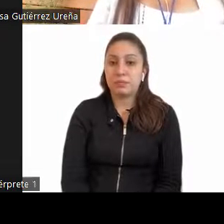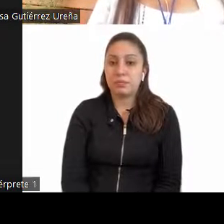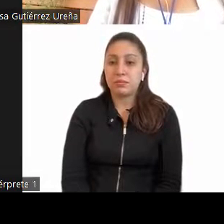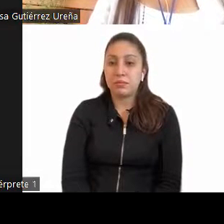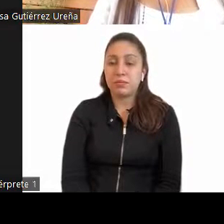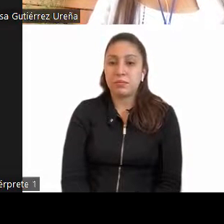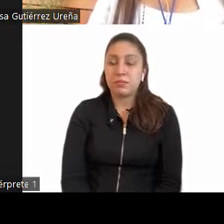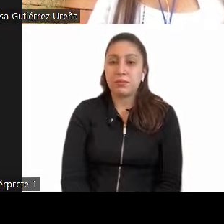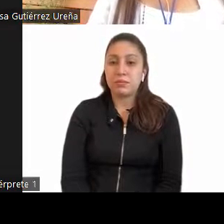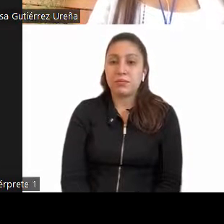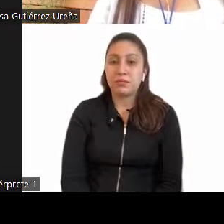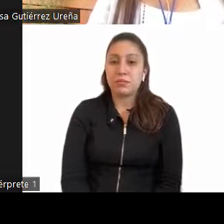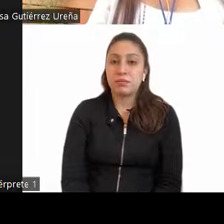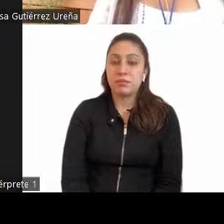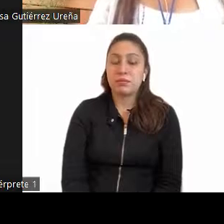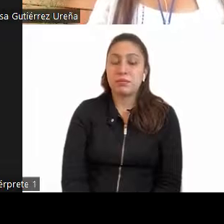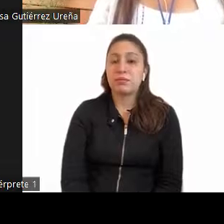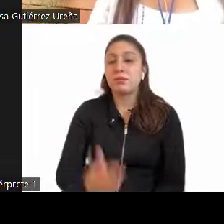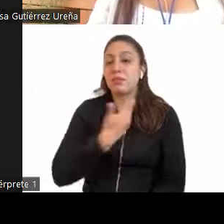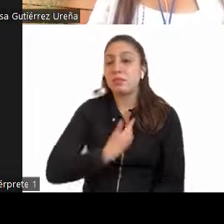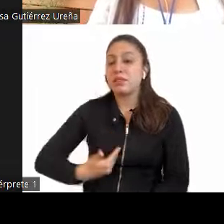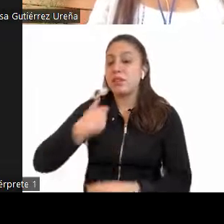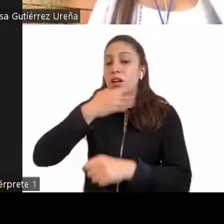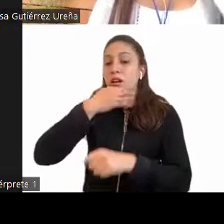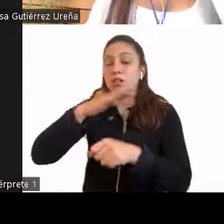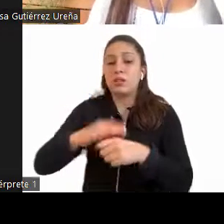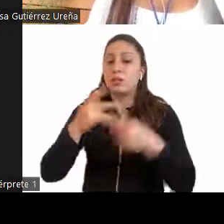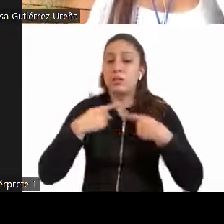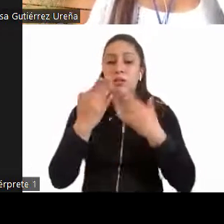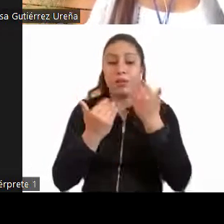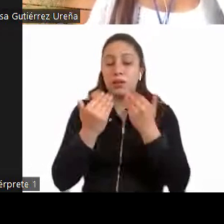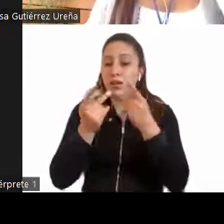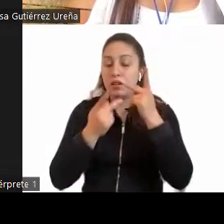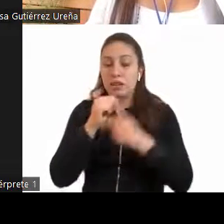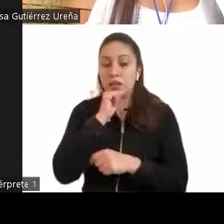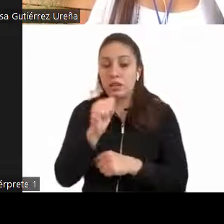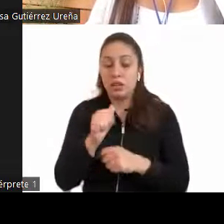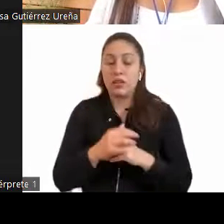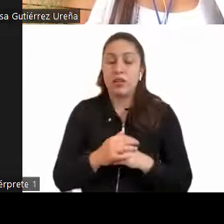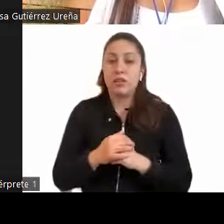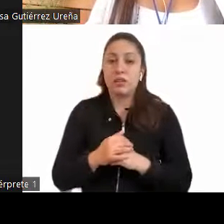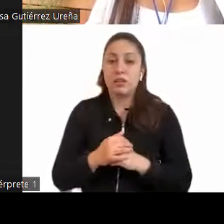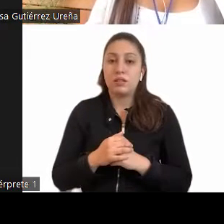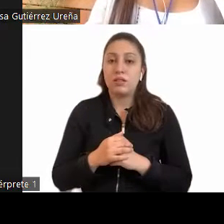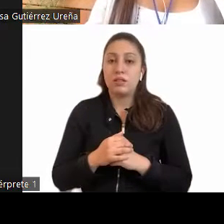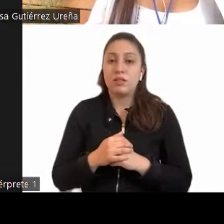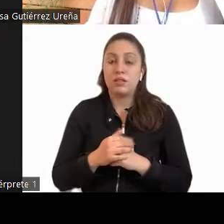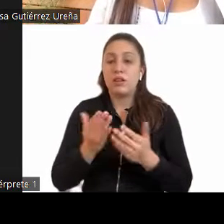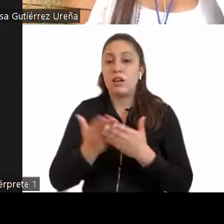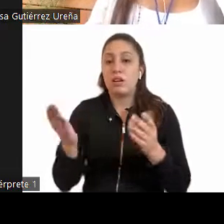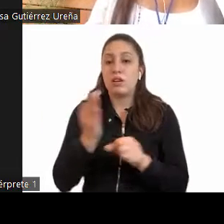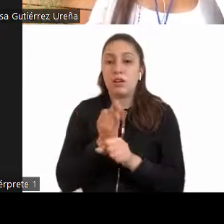Le informo, diputada presidente, que no hay consideraciones al respecto. Por lo tanto, se somete a su